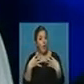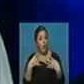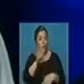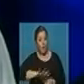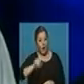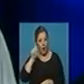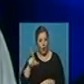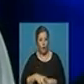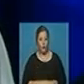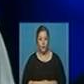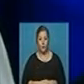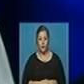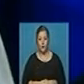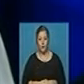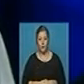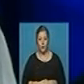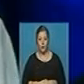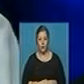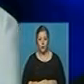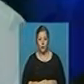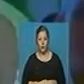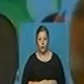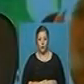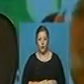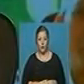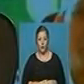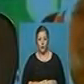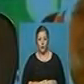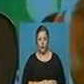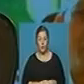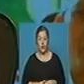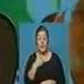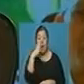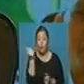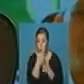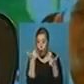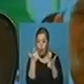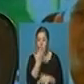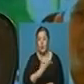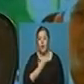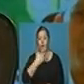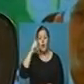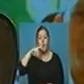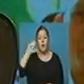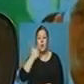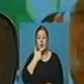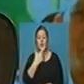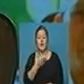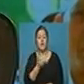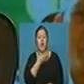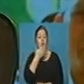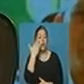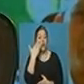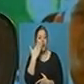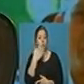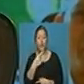región. Hola, tenemos doble encuentro. Si hay algo que no tiene el presidente de Filipinas es doble discurso.